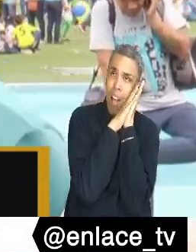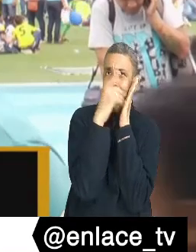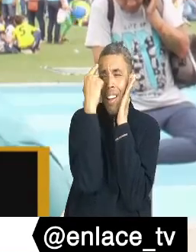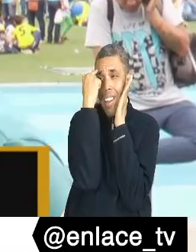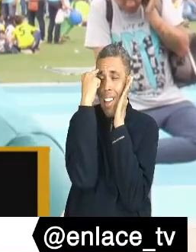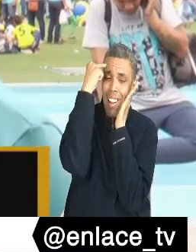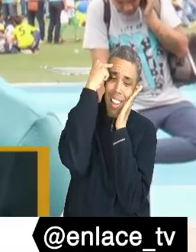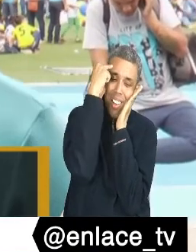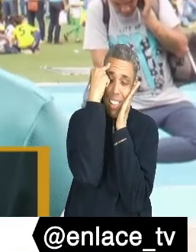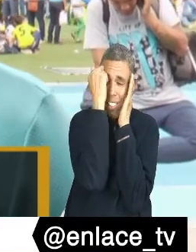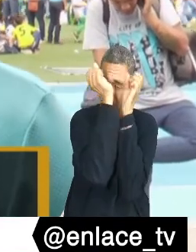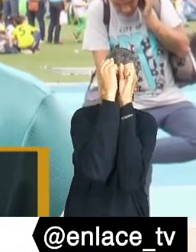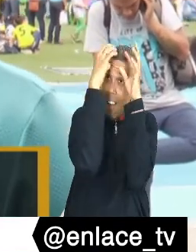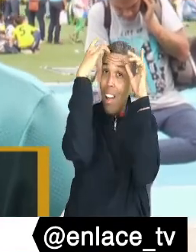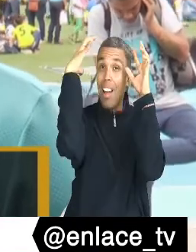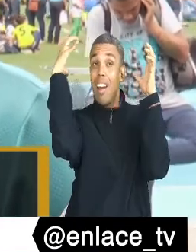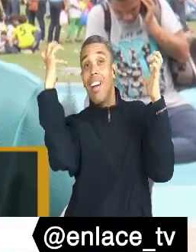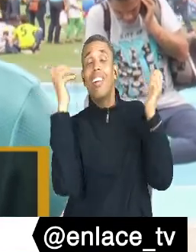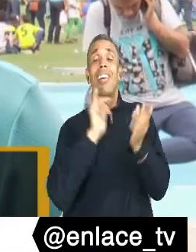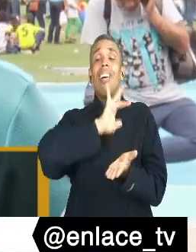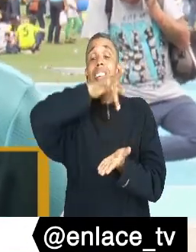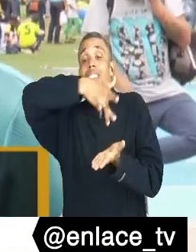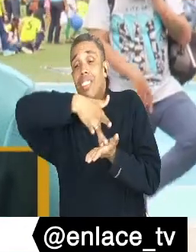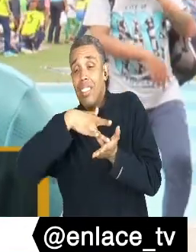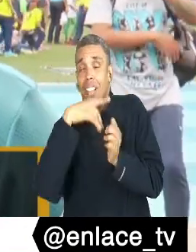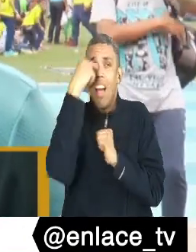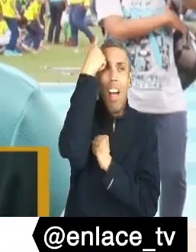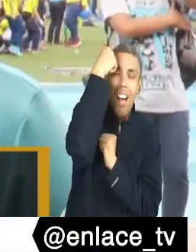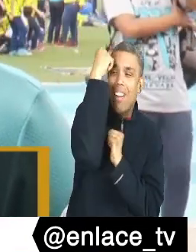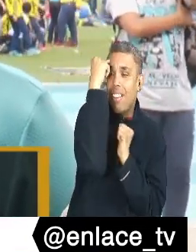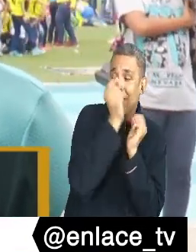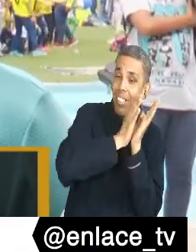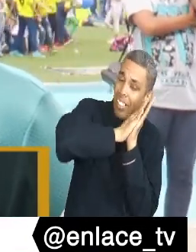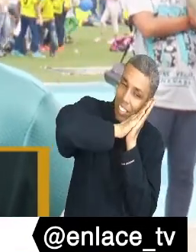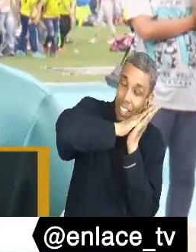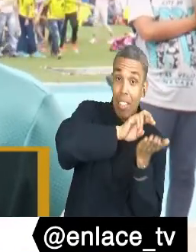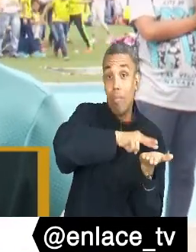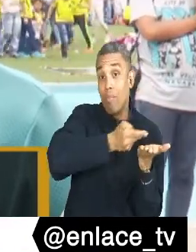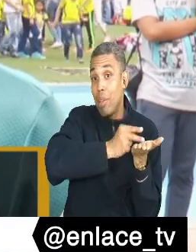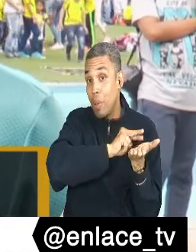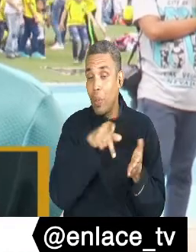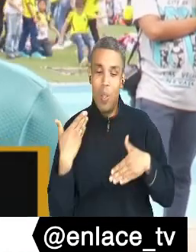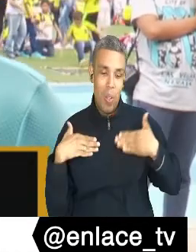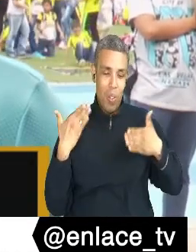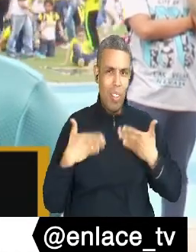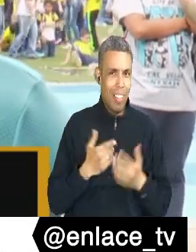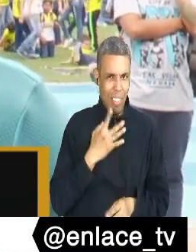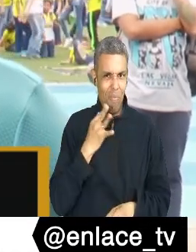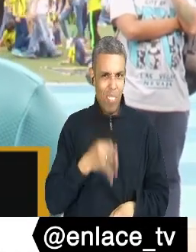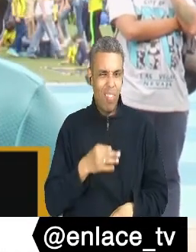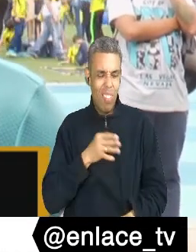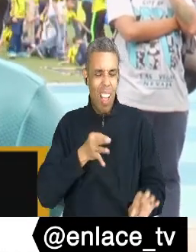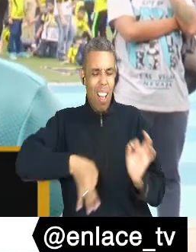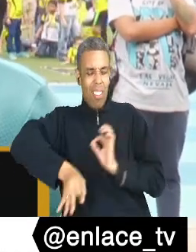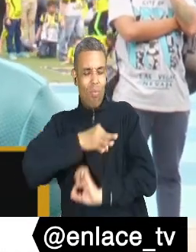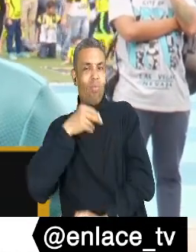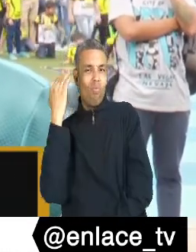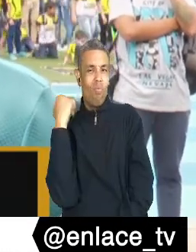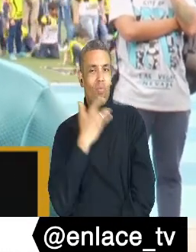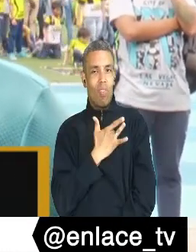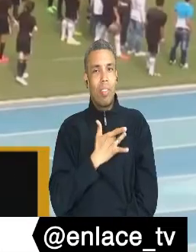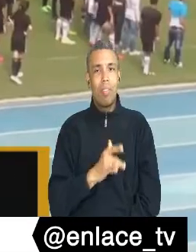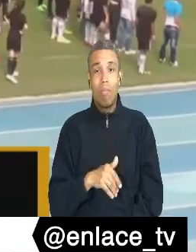Yo sé que hoy muchos de ellos hicieron eso, pero eso es muy bonito darle una oportunidad, una herramienta a que los niños tengan el deporte